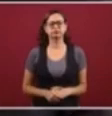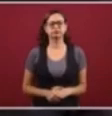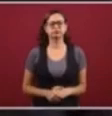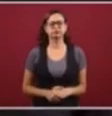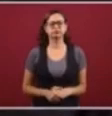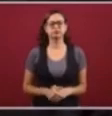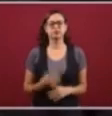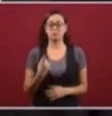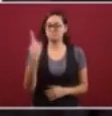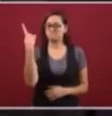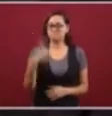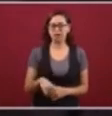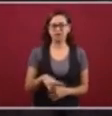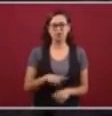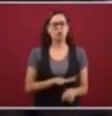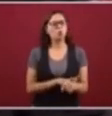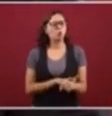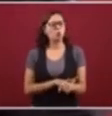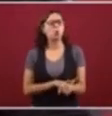La consigna era